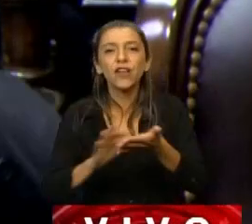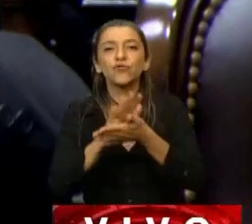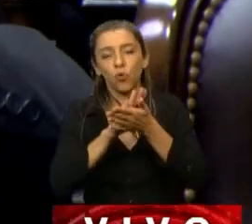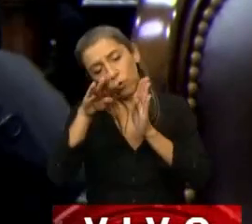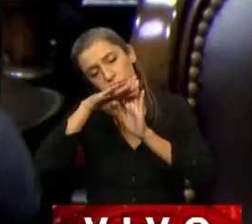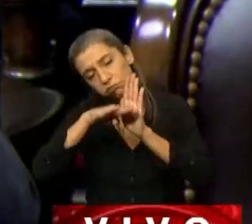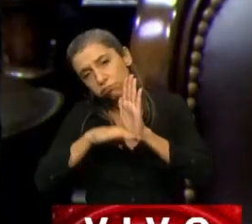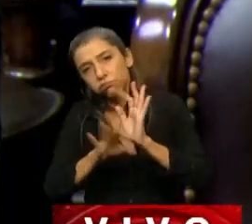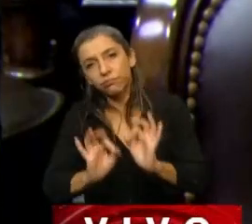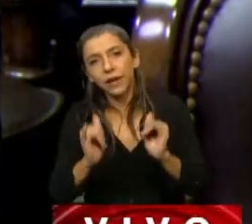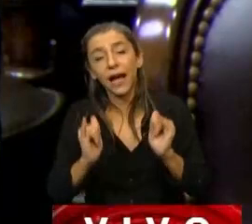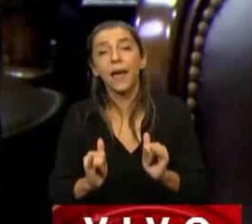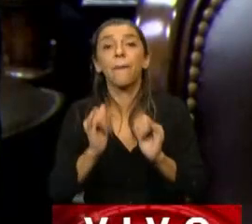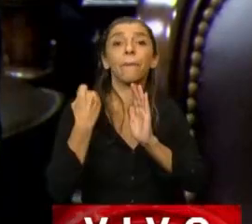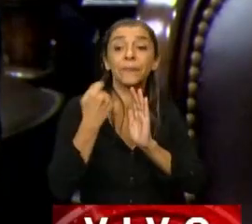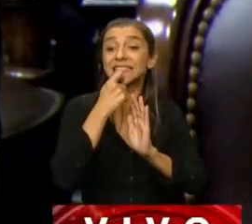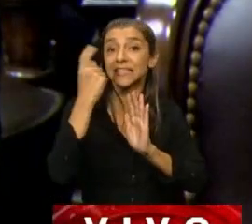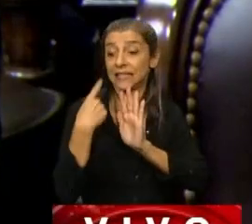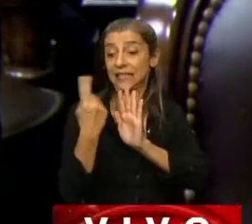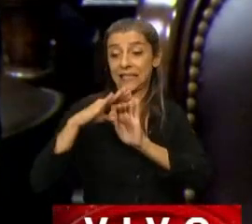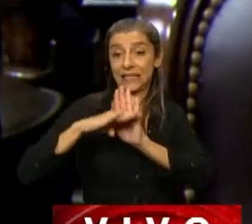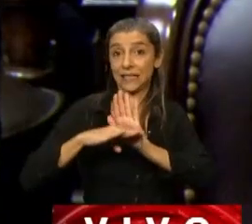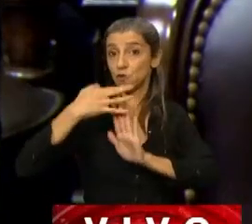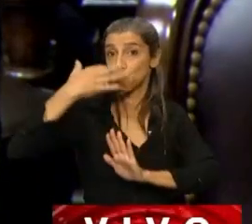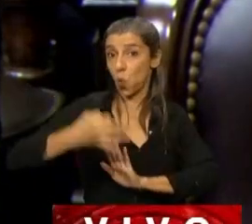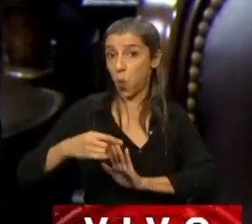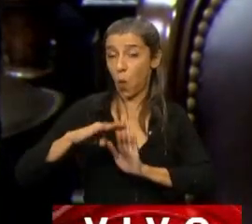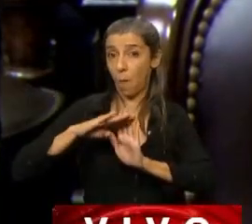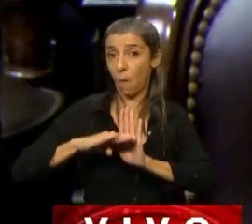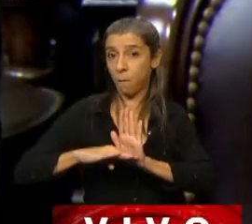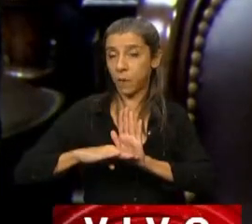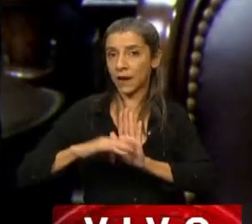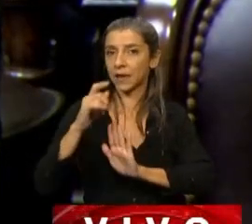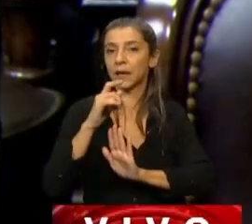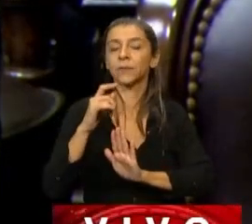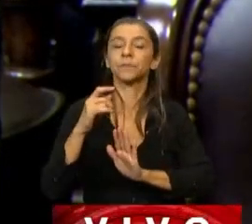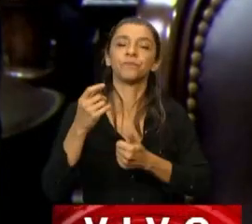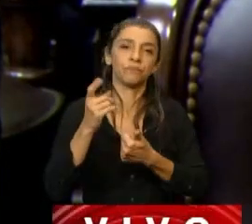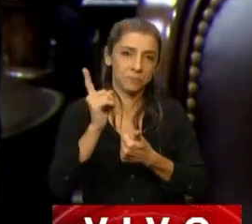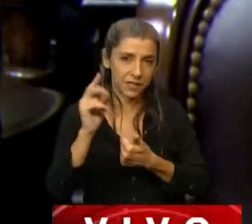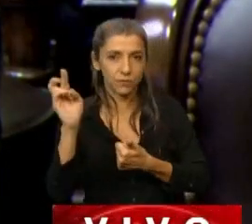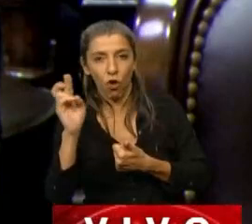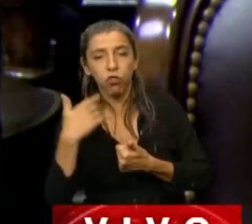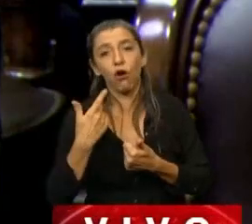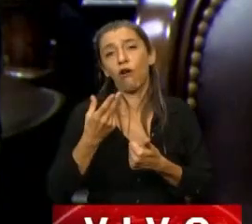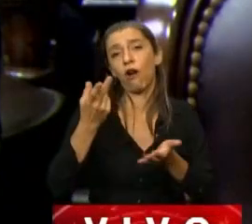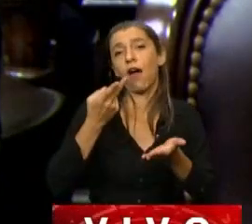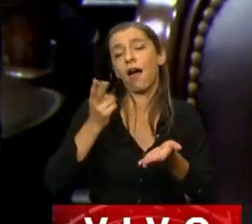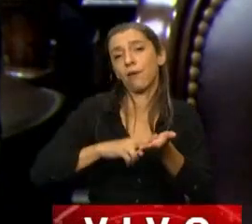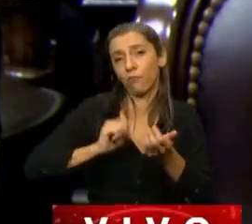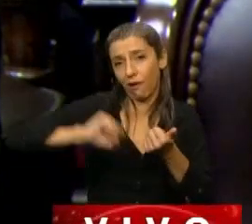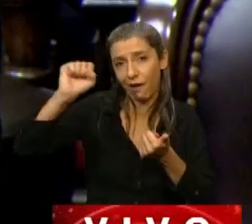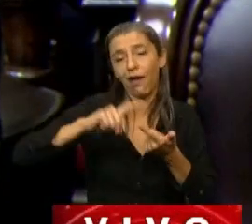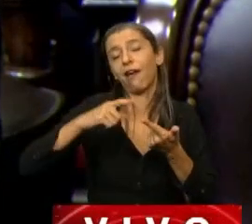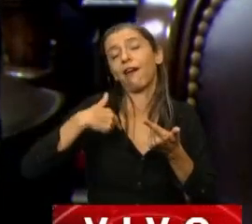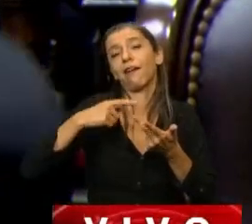que cuando se aplica el conjunto de esas políticas, cuando se aplica una política de dólar competitivo, aumento de tarifas, reducción del déficit fiscal,